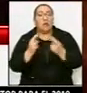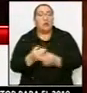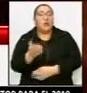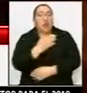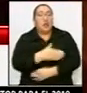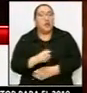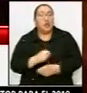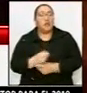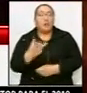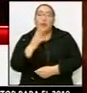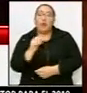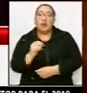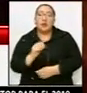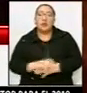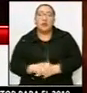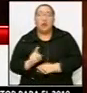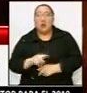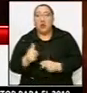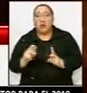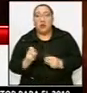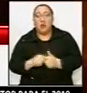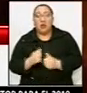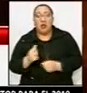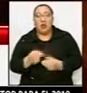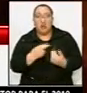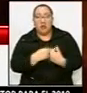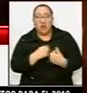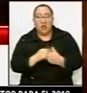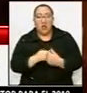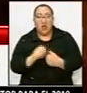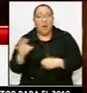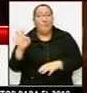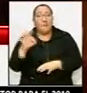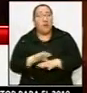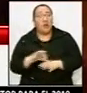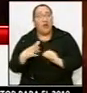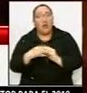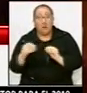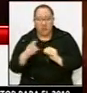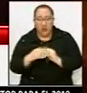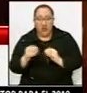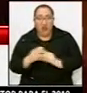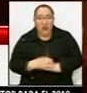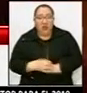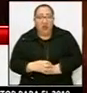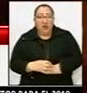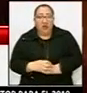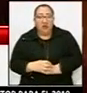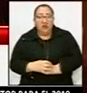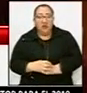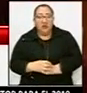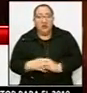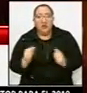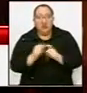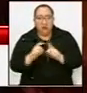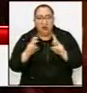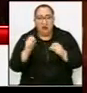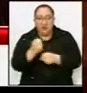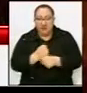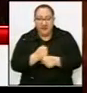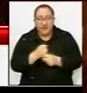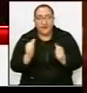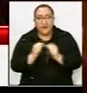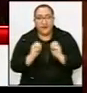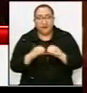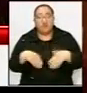realizada ya para tratar, entre otros temas, los correspondientes a la mosca de la fruta, al tema del café, entre otros, la